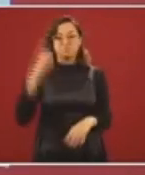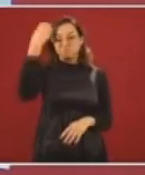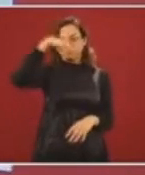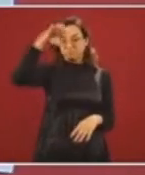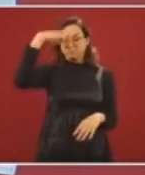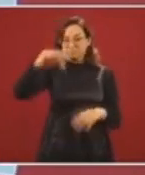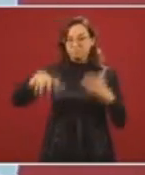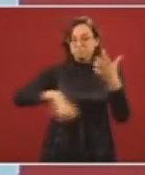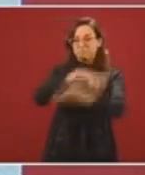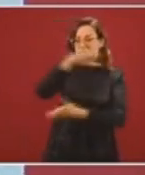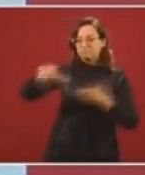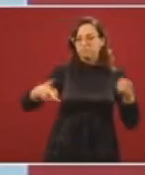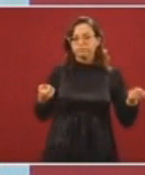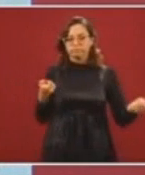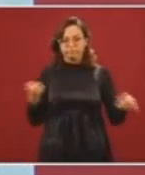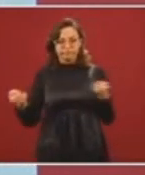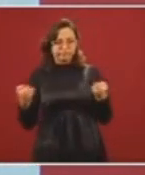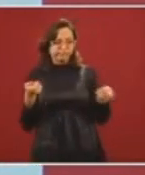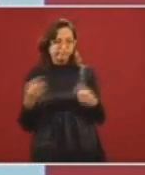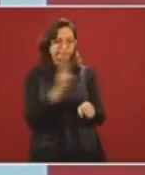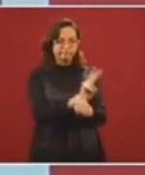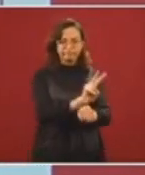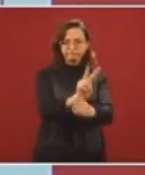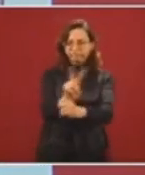manejo de